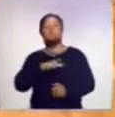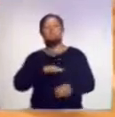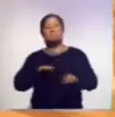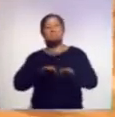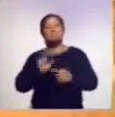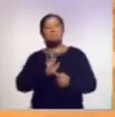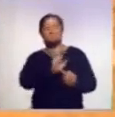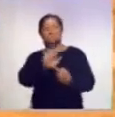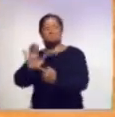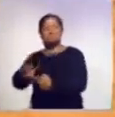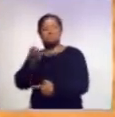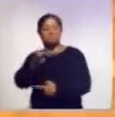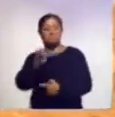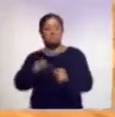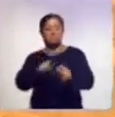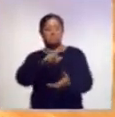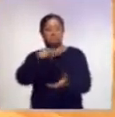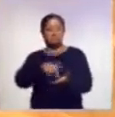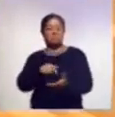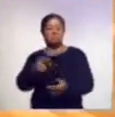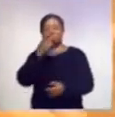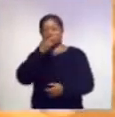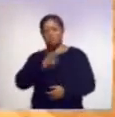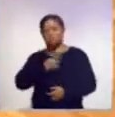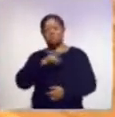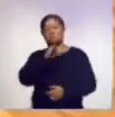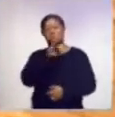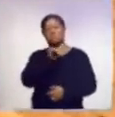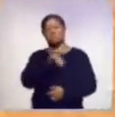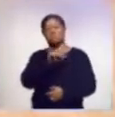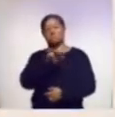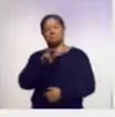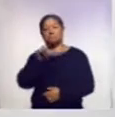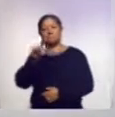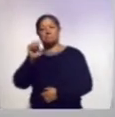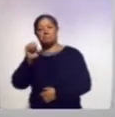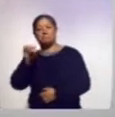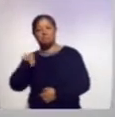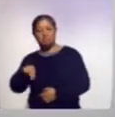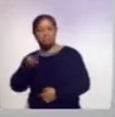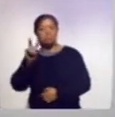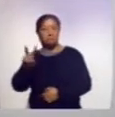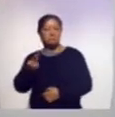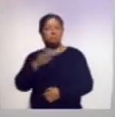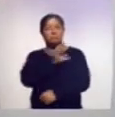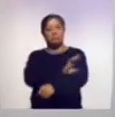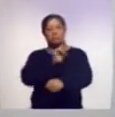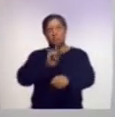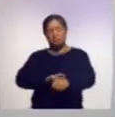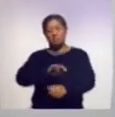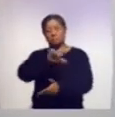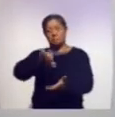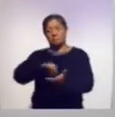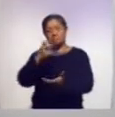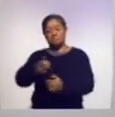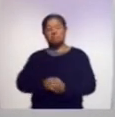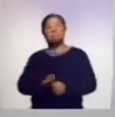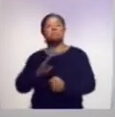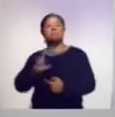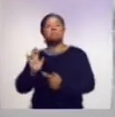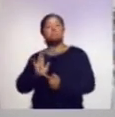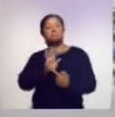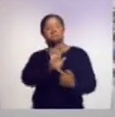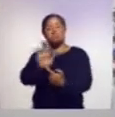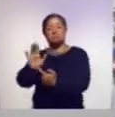este recinto cultural, informó Marlene Valdés, coordinadora del centro. Y una muestra de los trabajos que van a estar realizando los